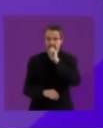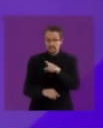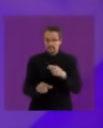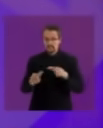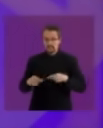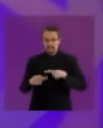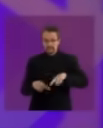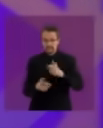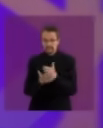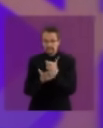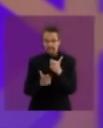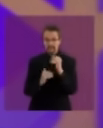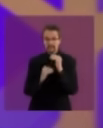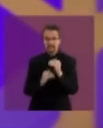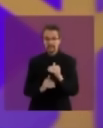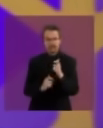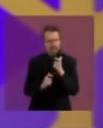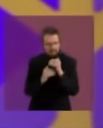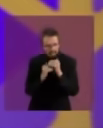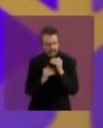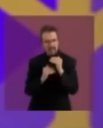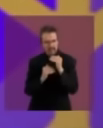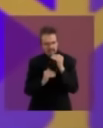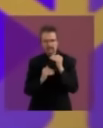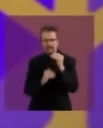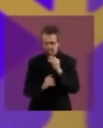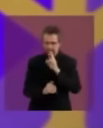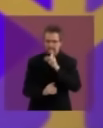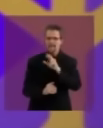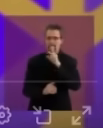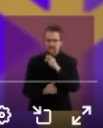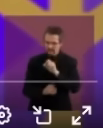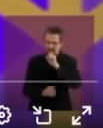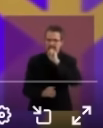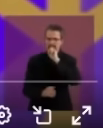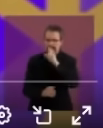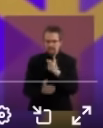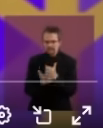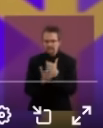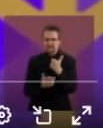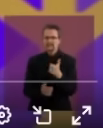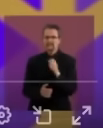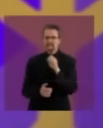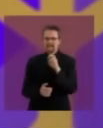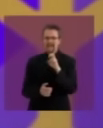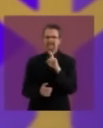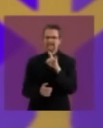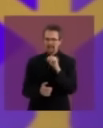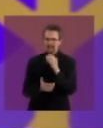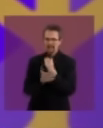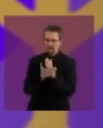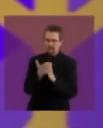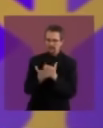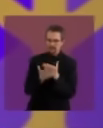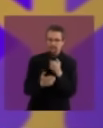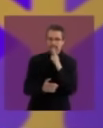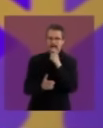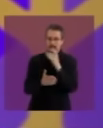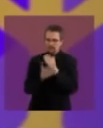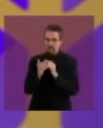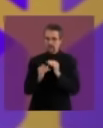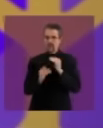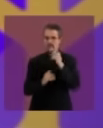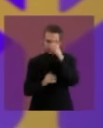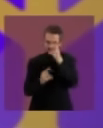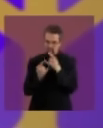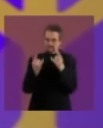mínimo y el mayor salario medio que haya existido en los últimos años en la historia de México, las